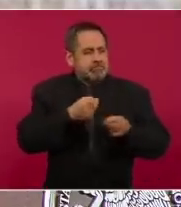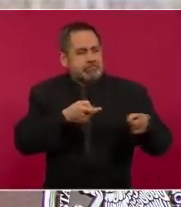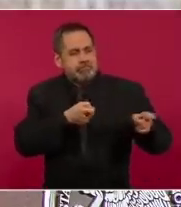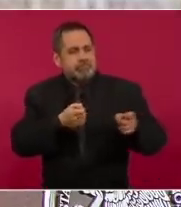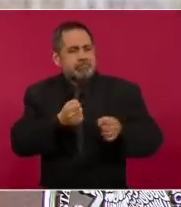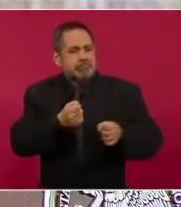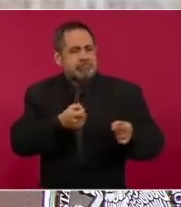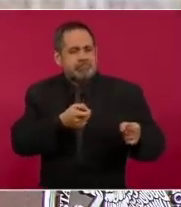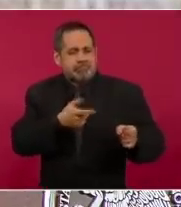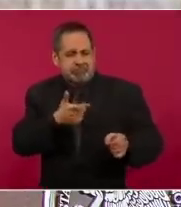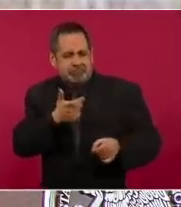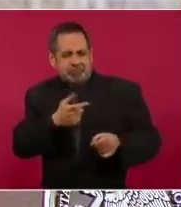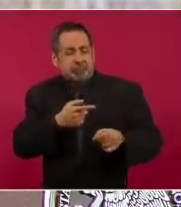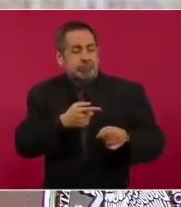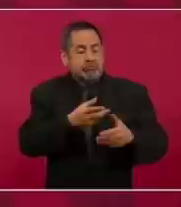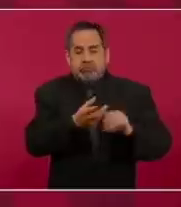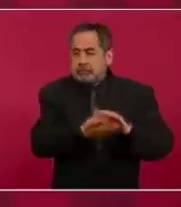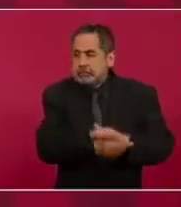Furioso.